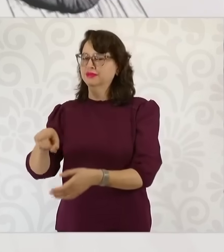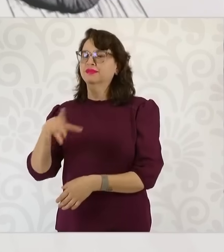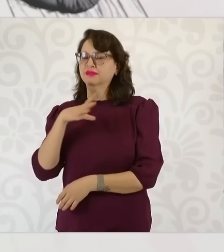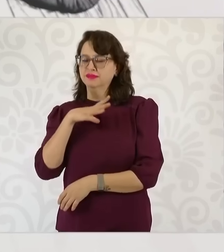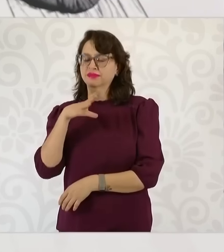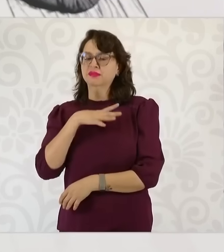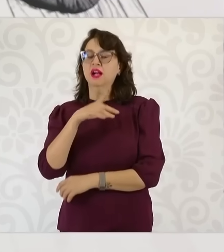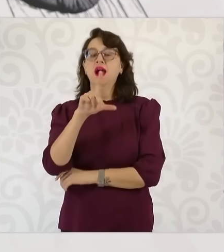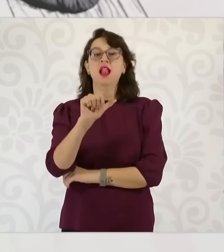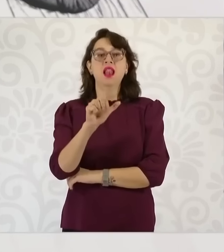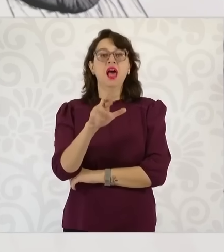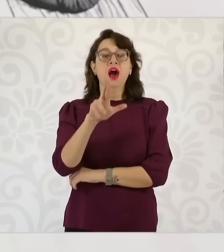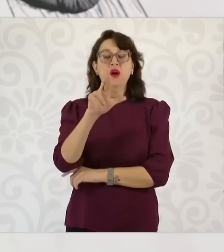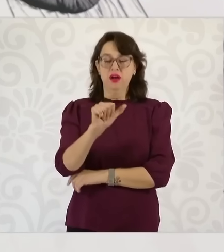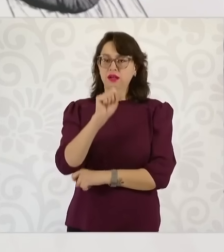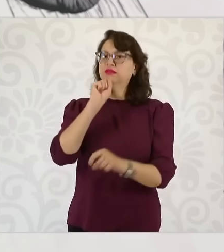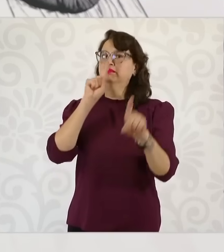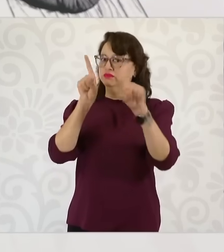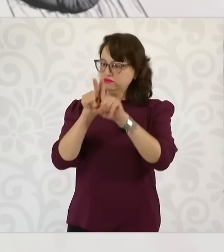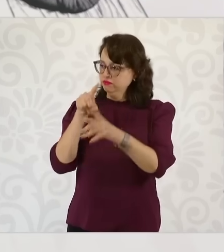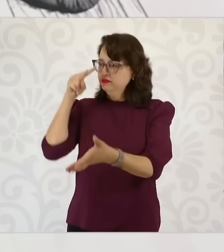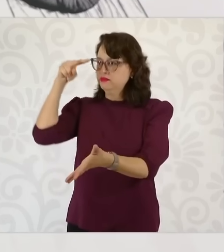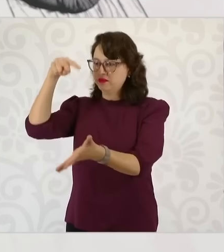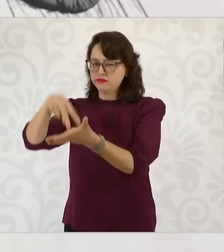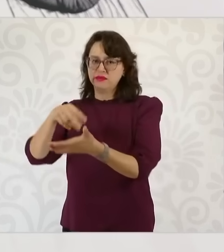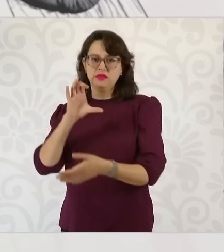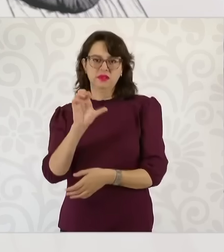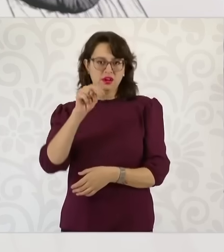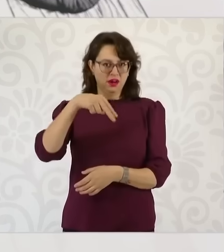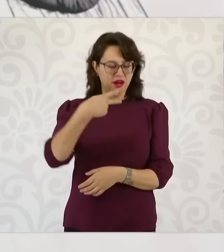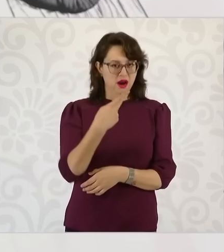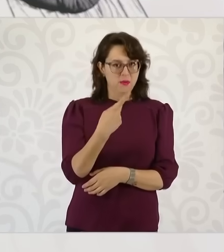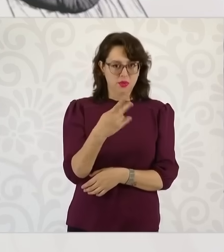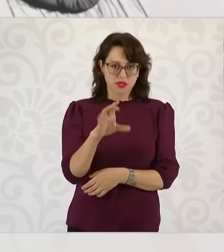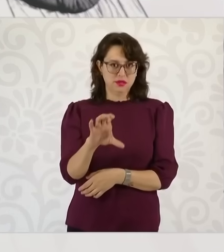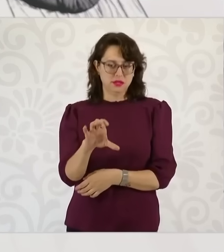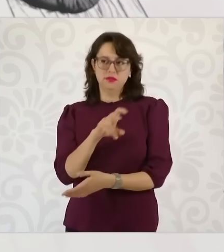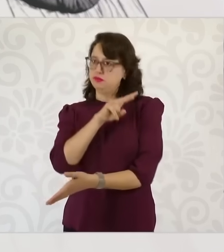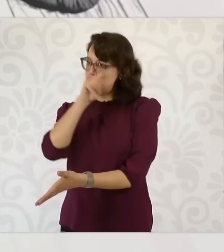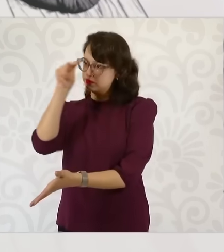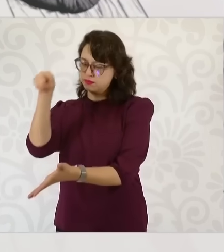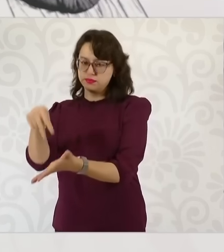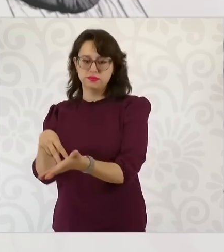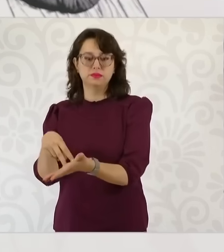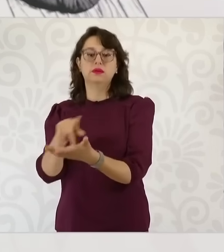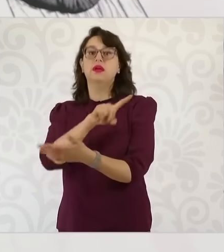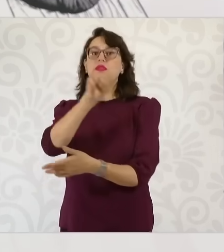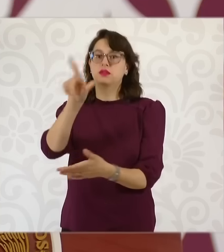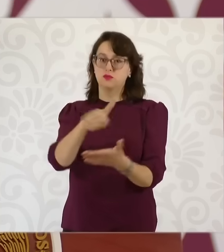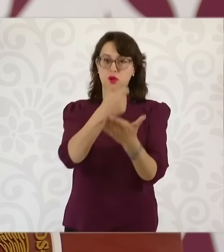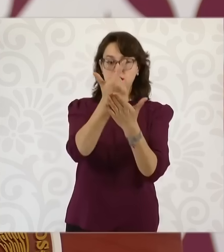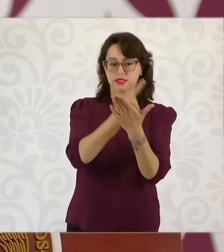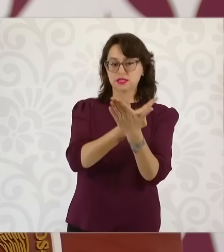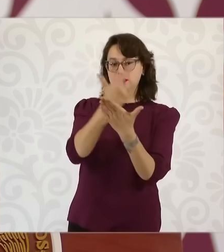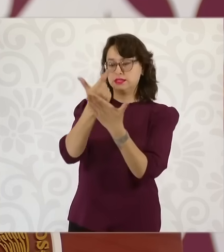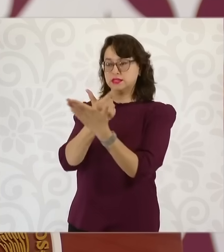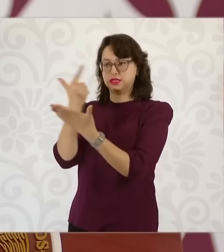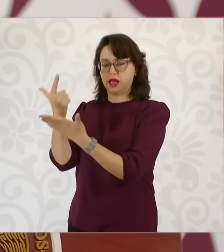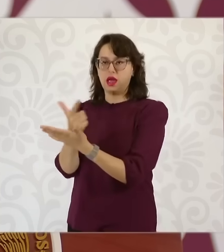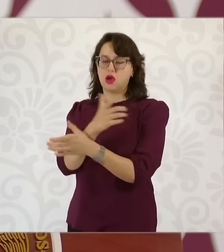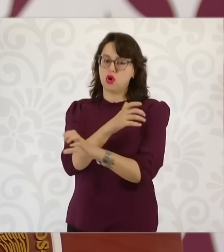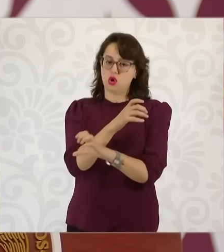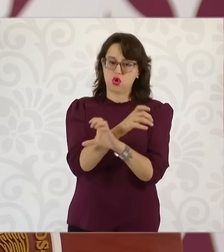Laura Velázquez, que es la coordinadora de Protección Civil desde el primer momento, y ya que se hizo el censo, pues ya se empezaron a